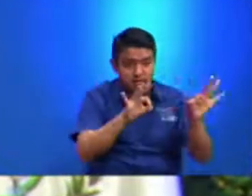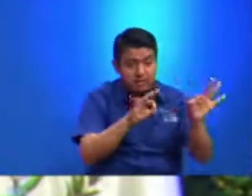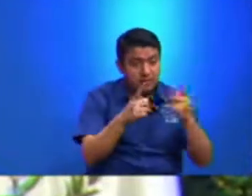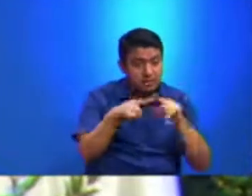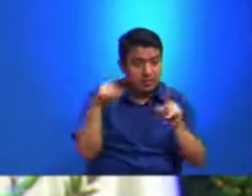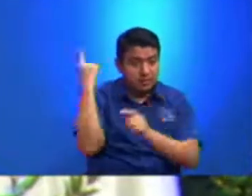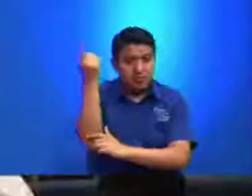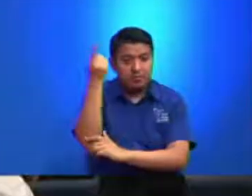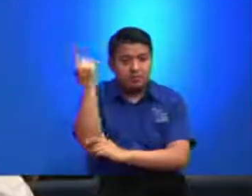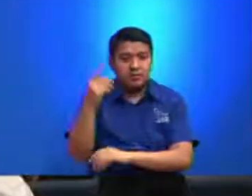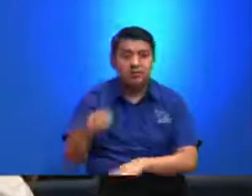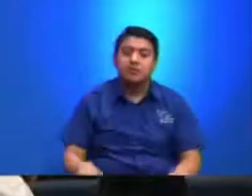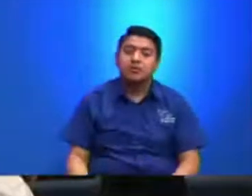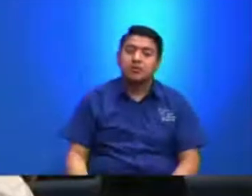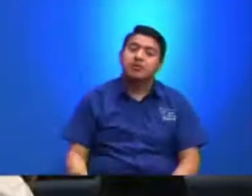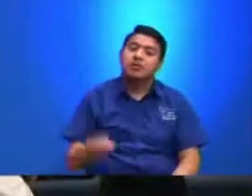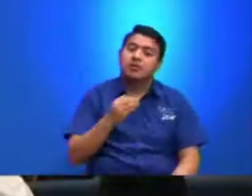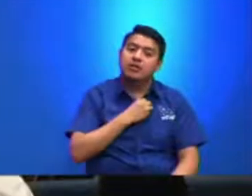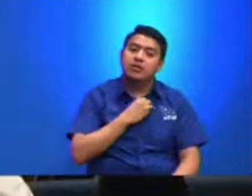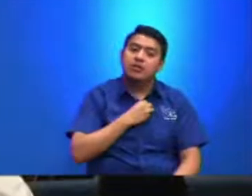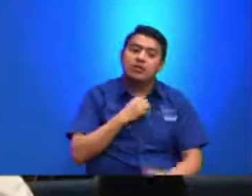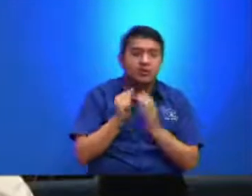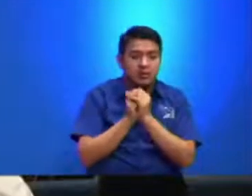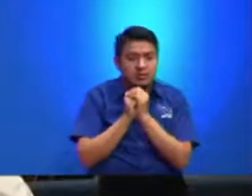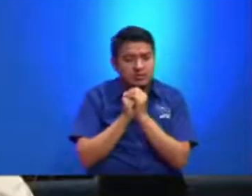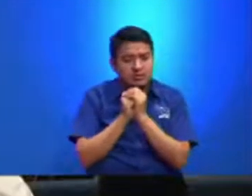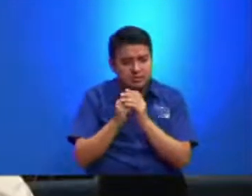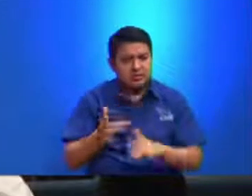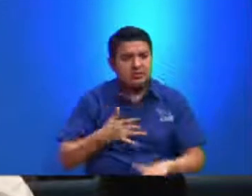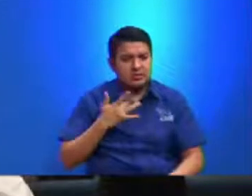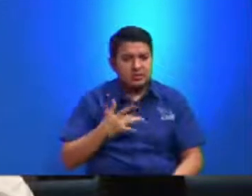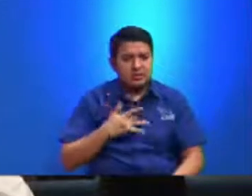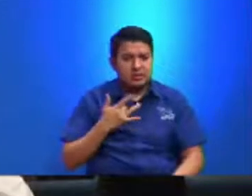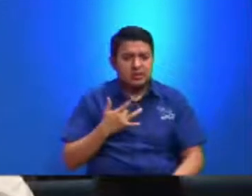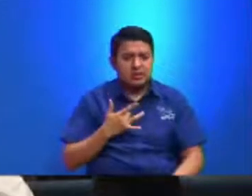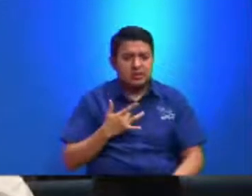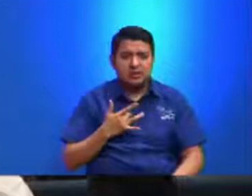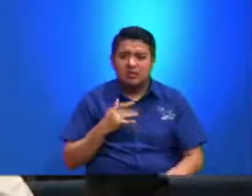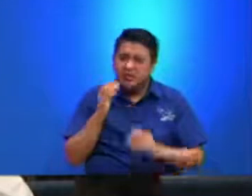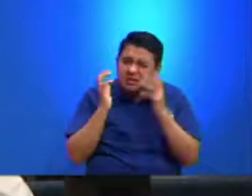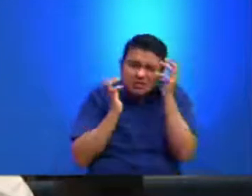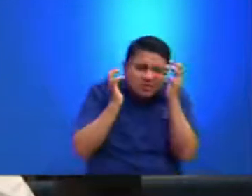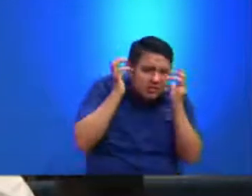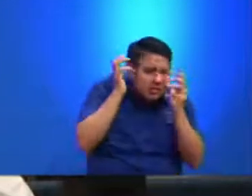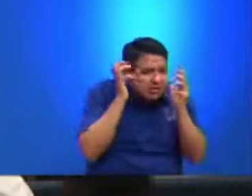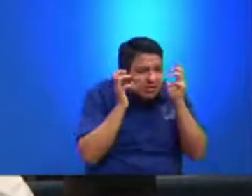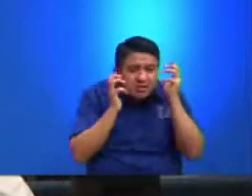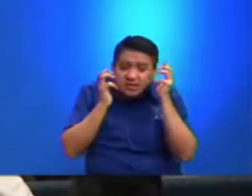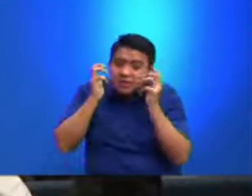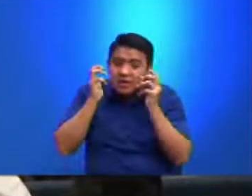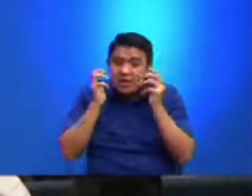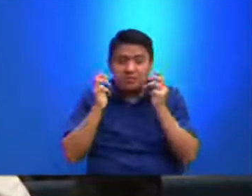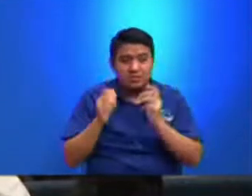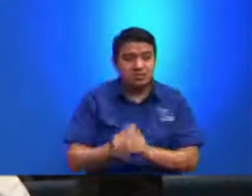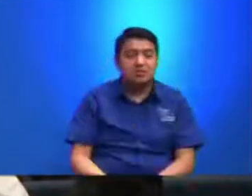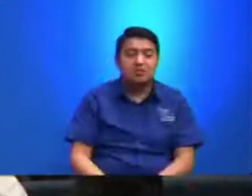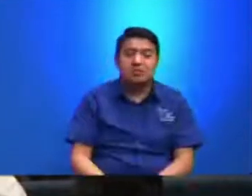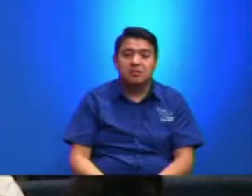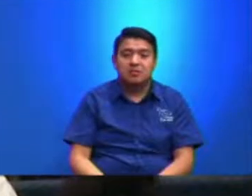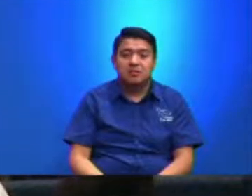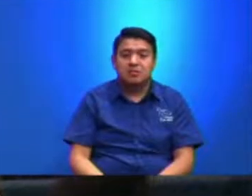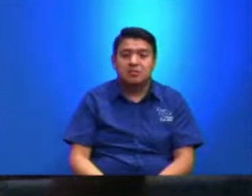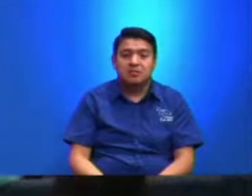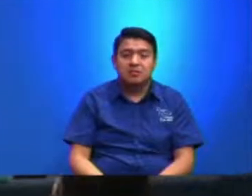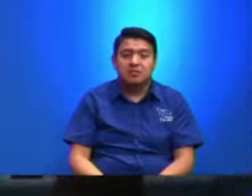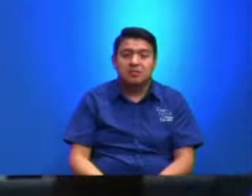importante. Quiero orar por los que se han sentido así, incluso desesperados, de que no hay modo que puedan